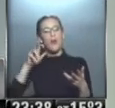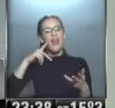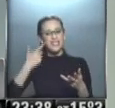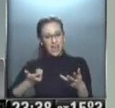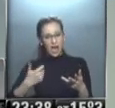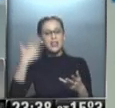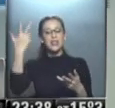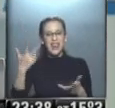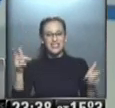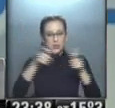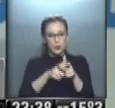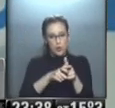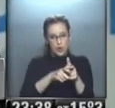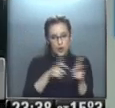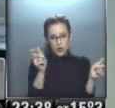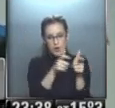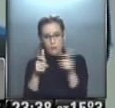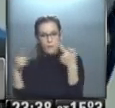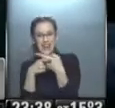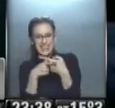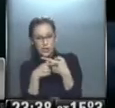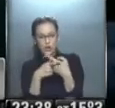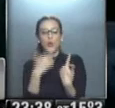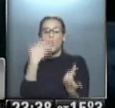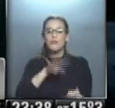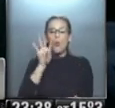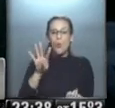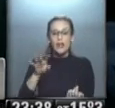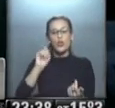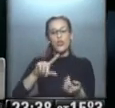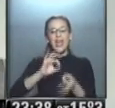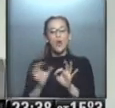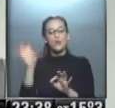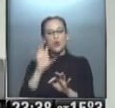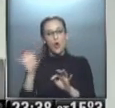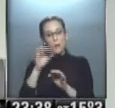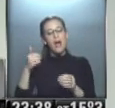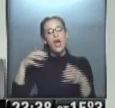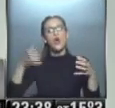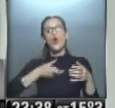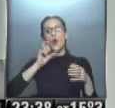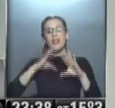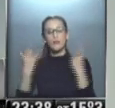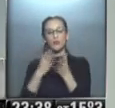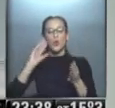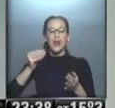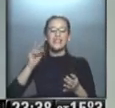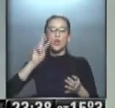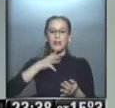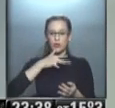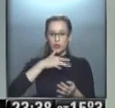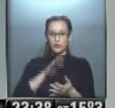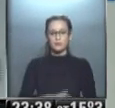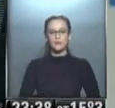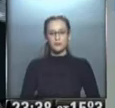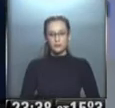otros 3 encuentros de estos partidos. Van a salir los últimos 4 clasificados de Europa para la próxima Copa del Mundo de Brasil 2014.